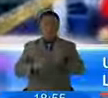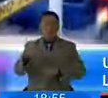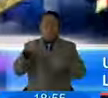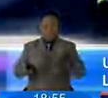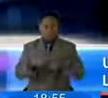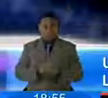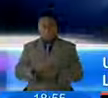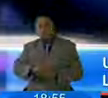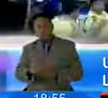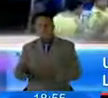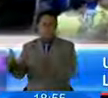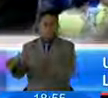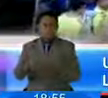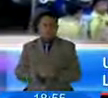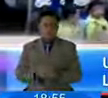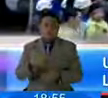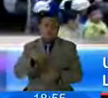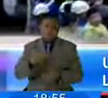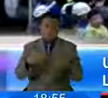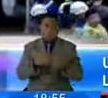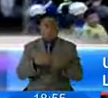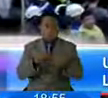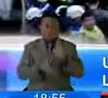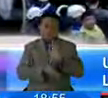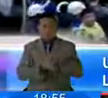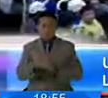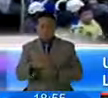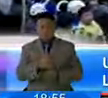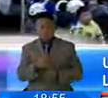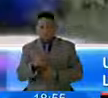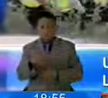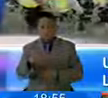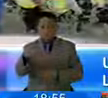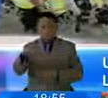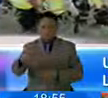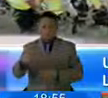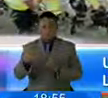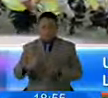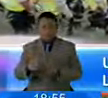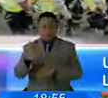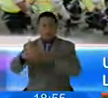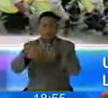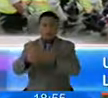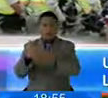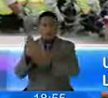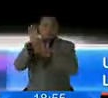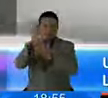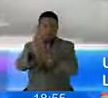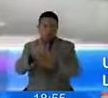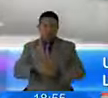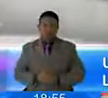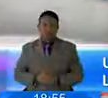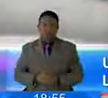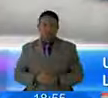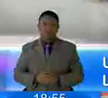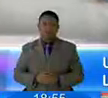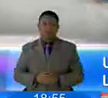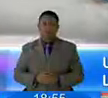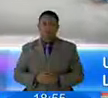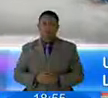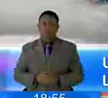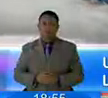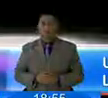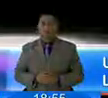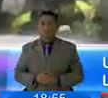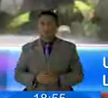y fallecidas. Un equipo de nuestro noticiero se está trasladando precisamente en este momento al lugar de los hechos para brindarnos más